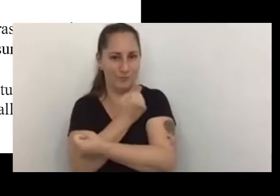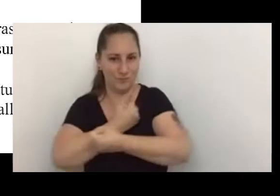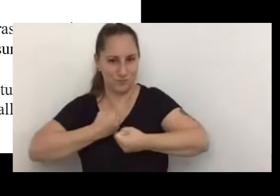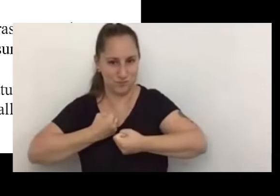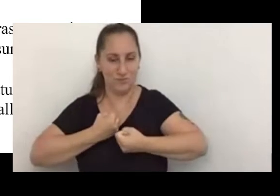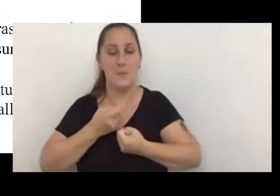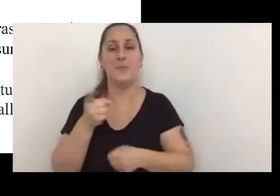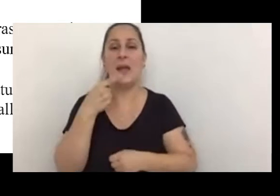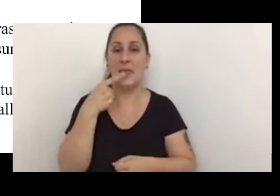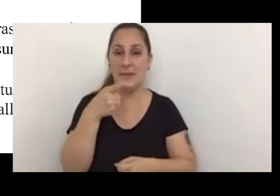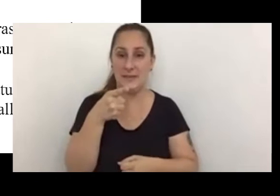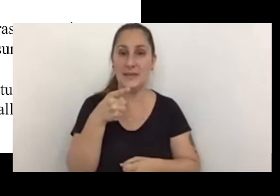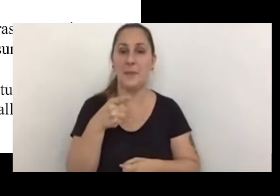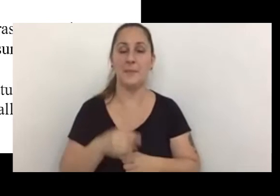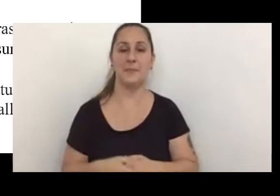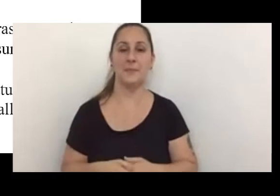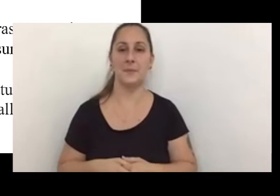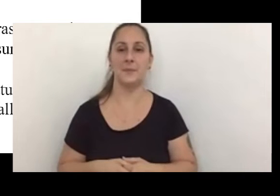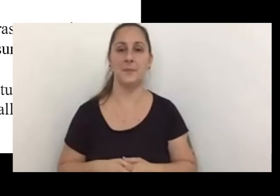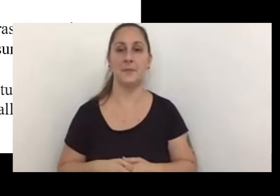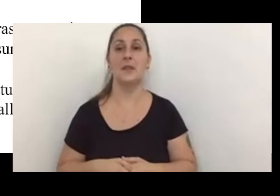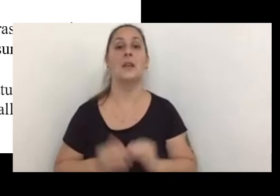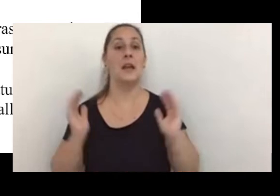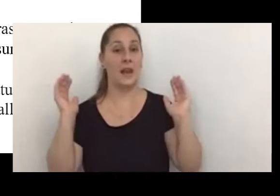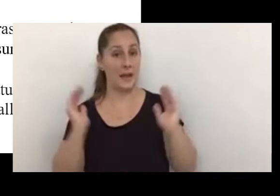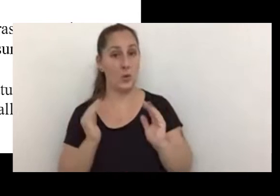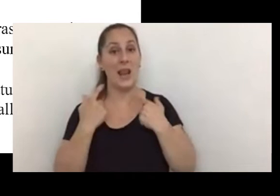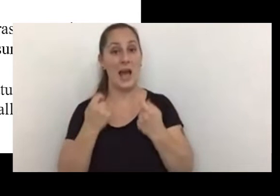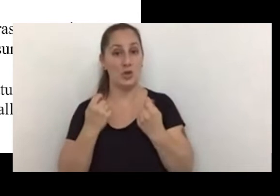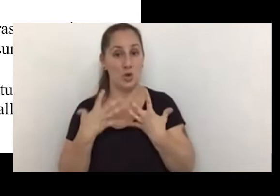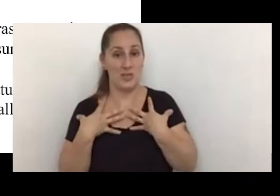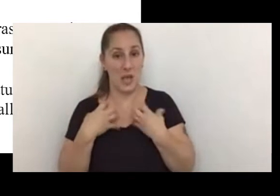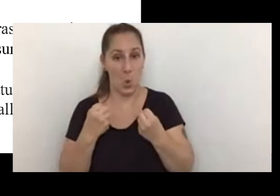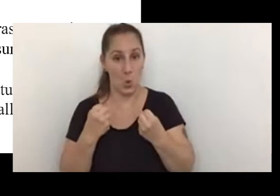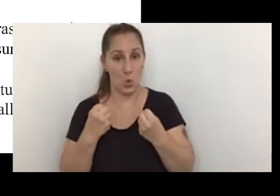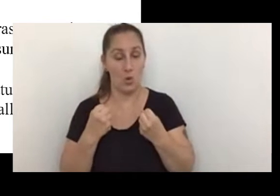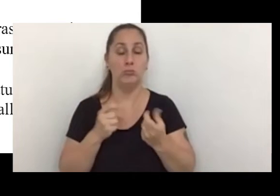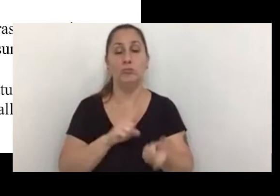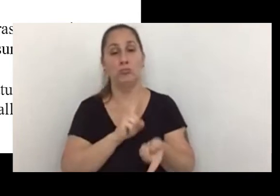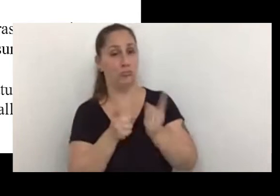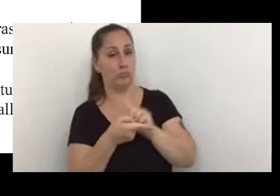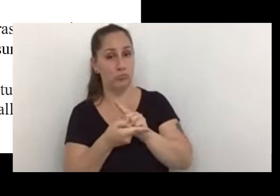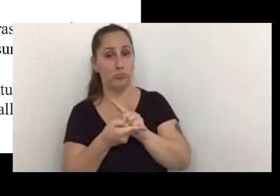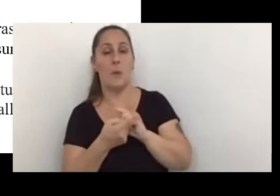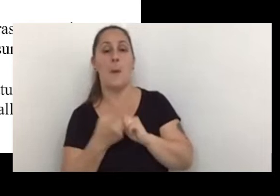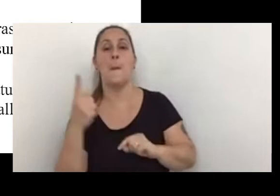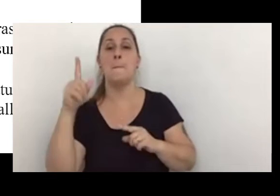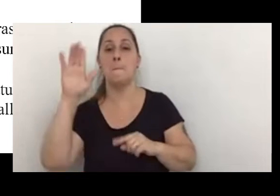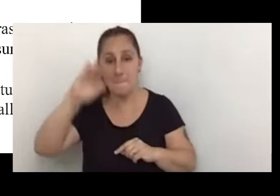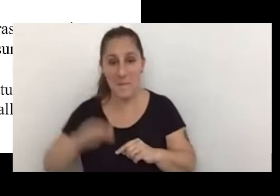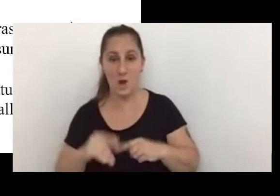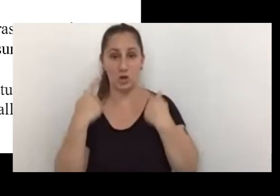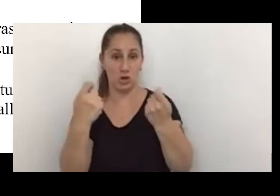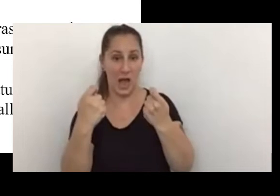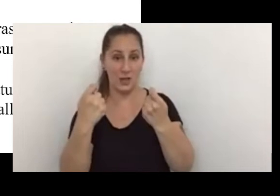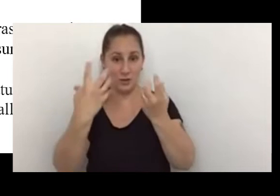indica que esto reduzca el gasto sanitario, lo que se traduce en menos gasto para las administraciones